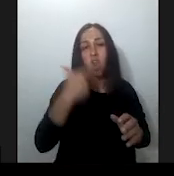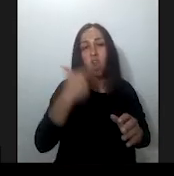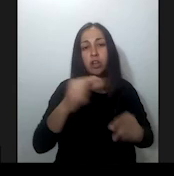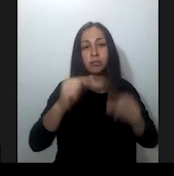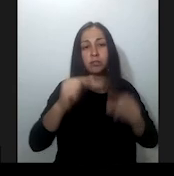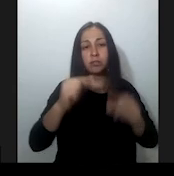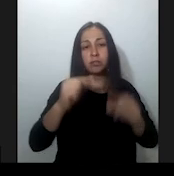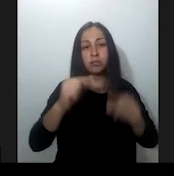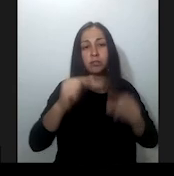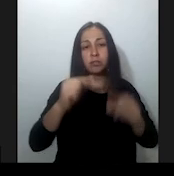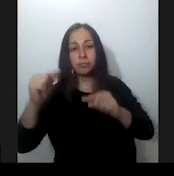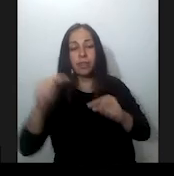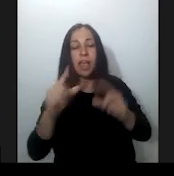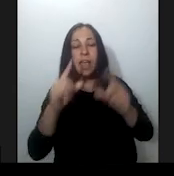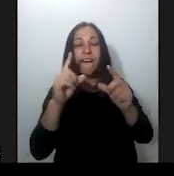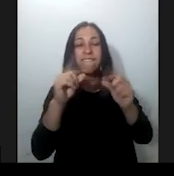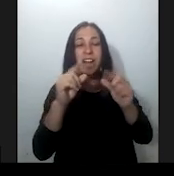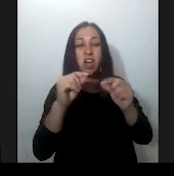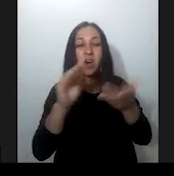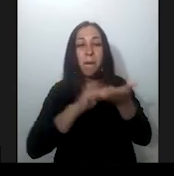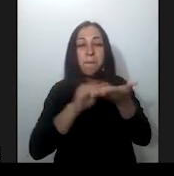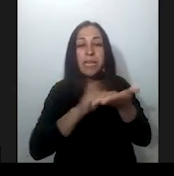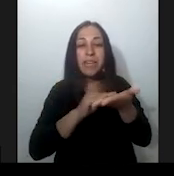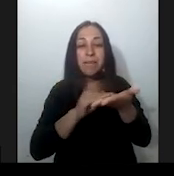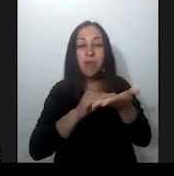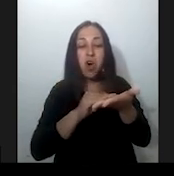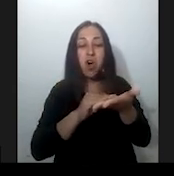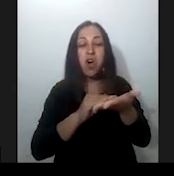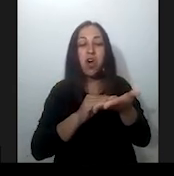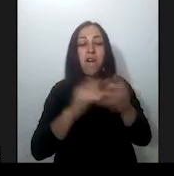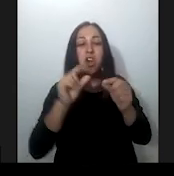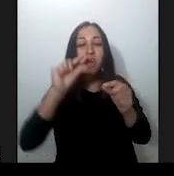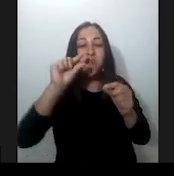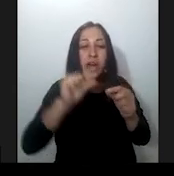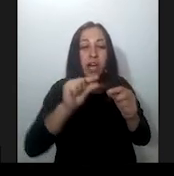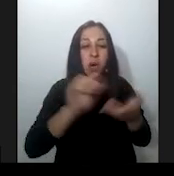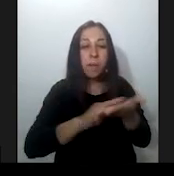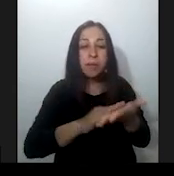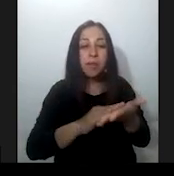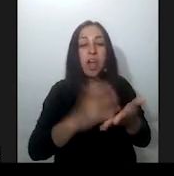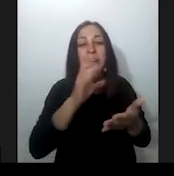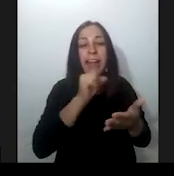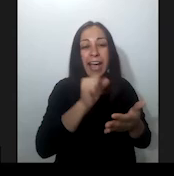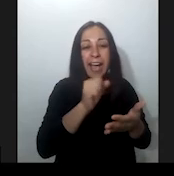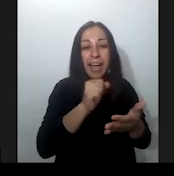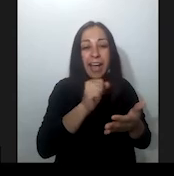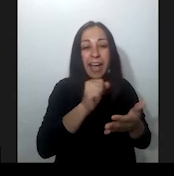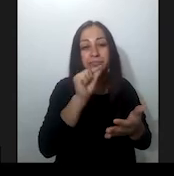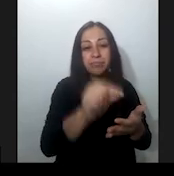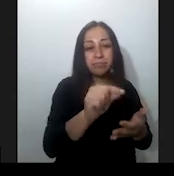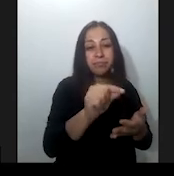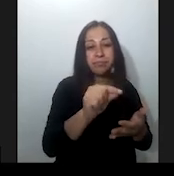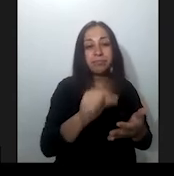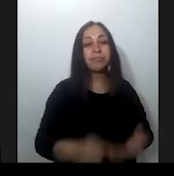de 2 colores. Y al valor mínimo, noten, al valor mínimo, al valor más bajo, le va a poner